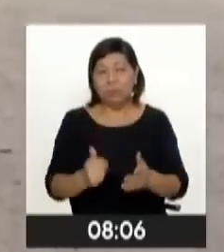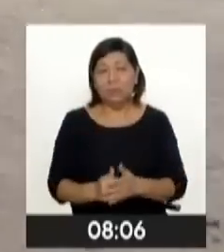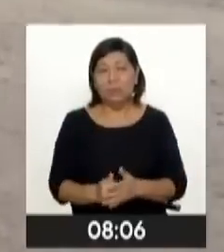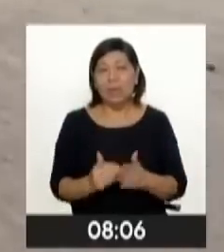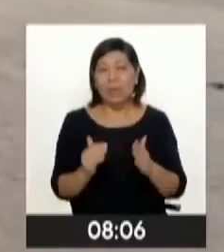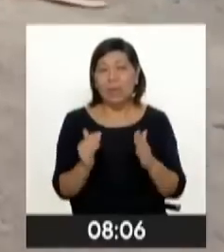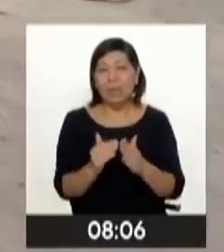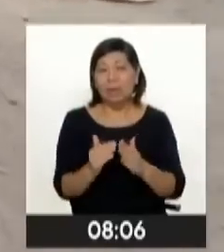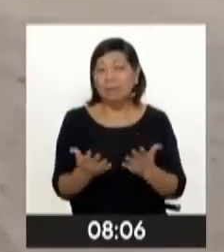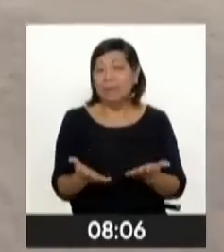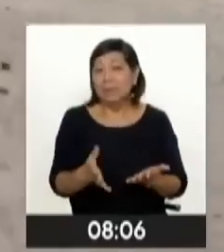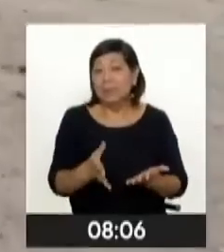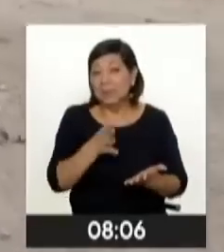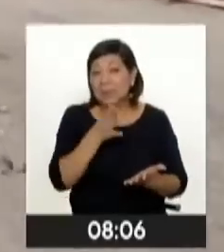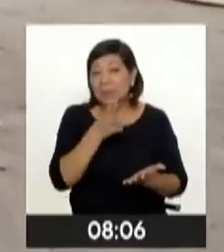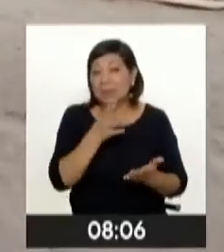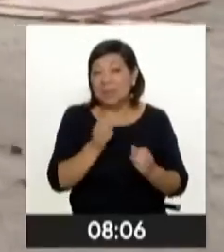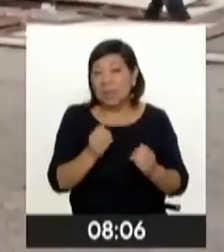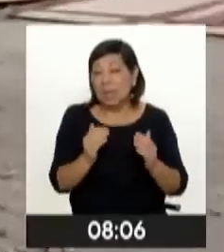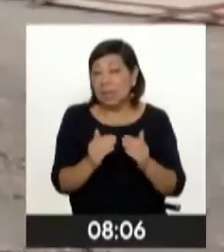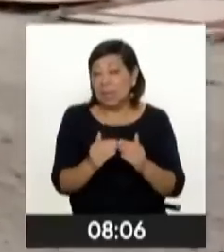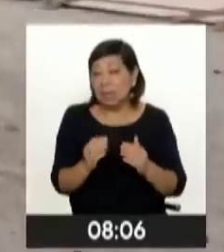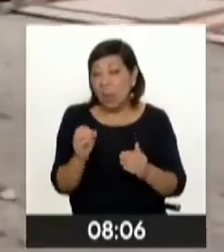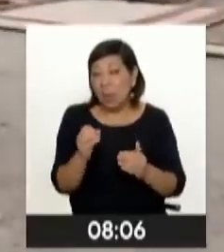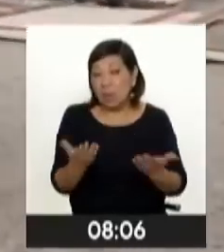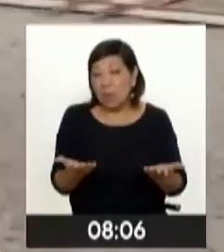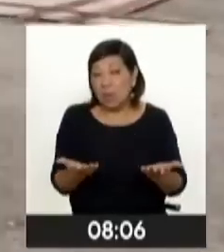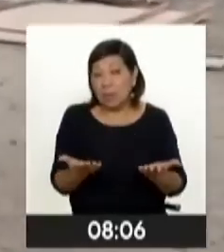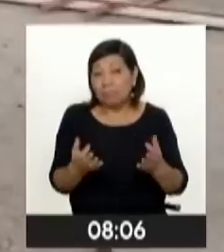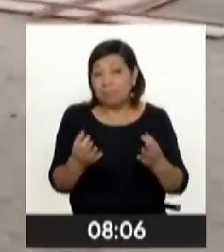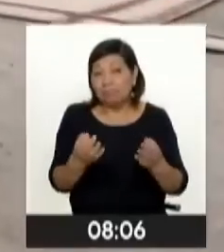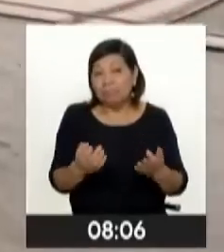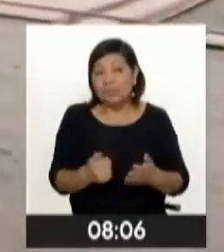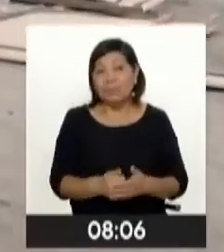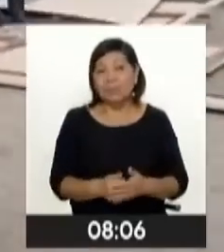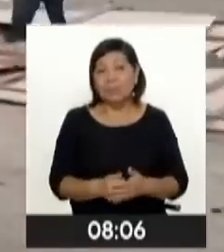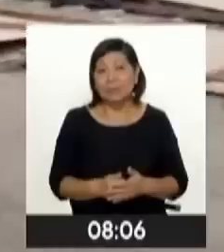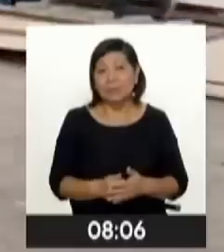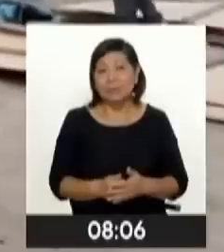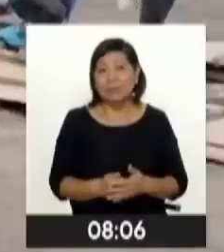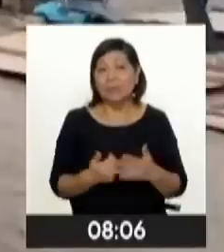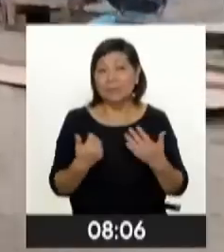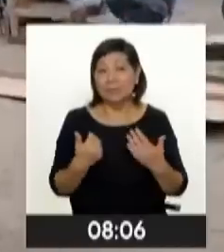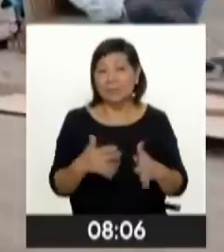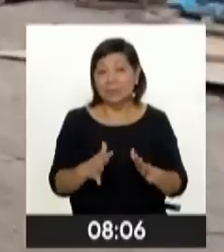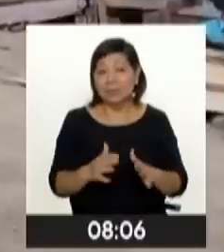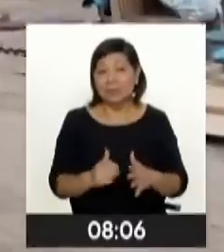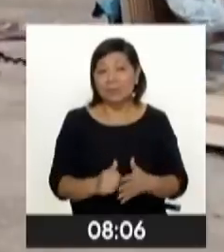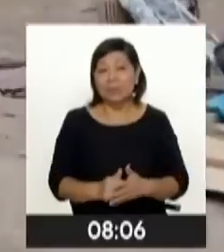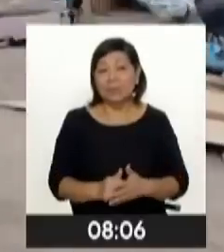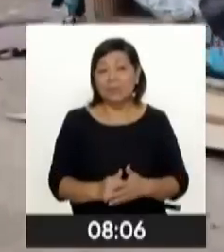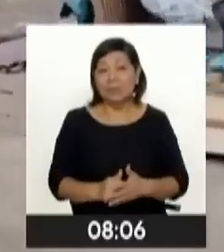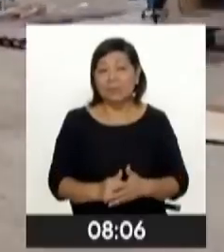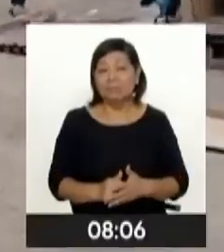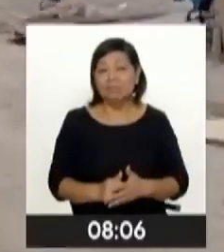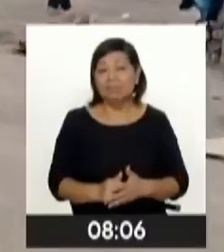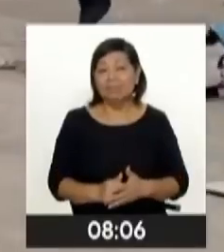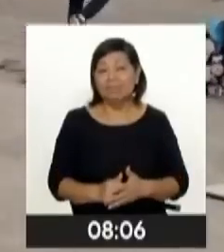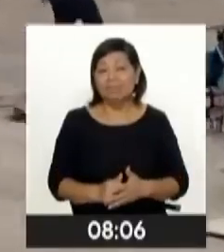de vivienda, no sabemos exactamente si son viviendas, pero lo cierto es que ya se están